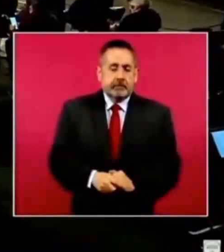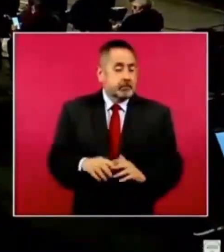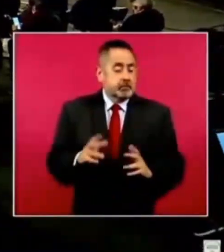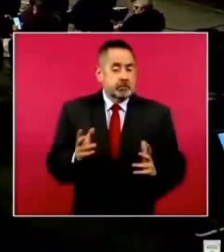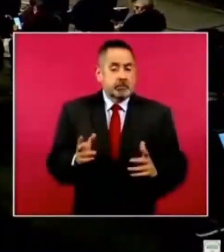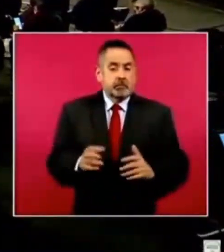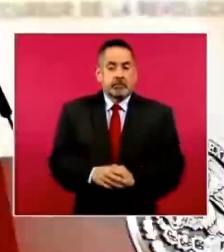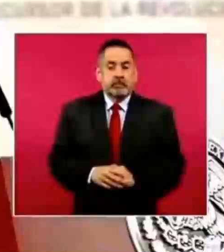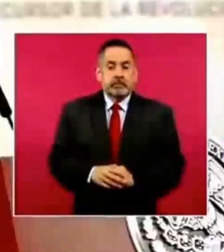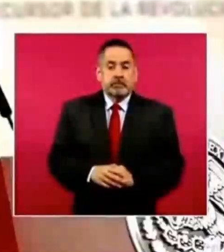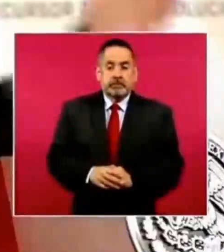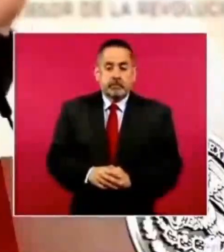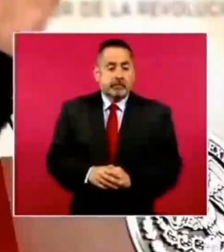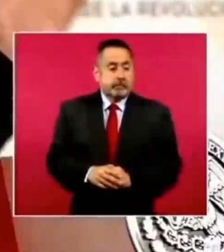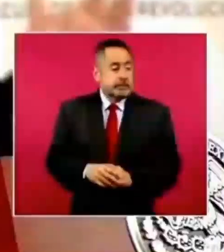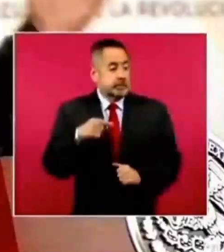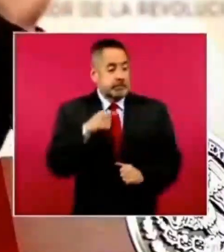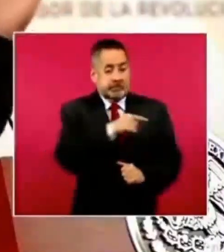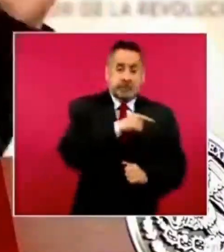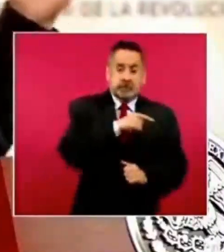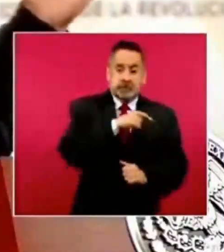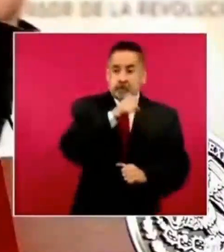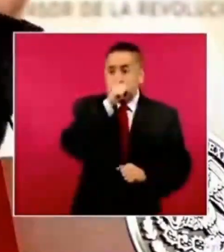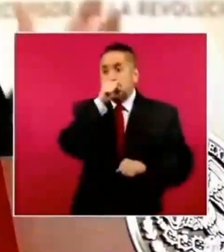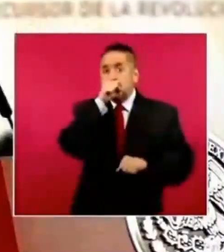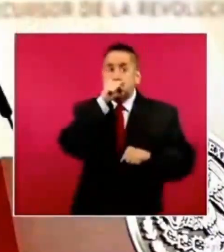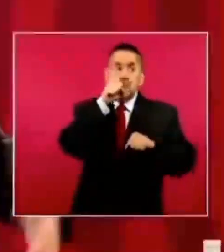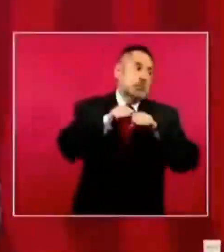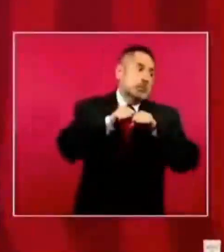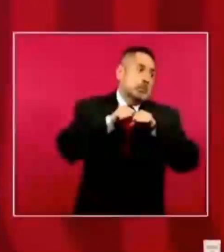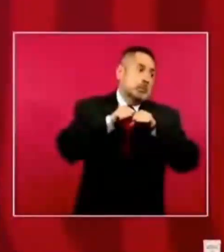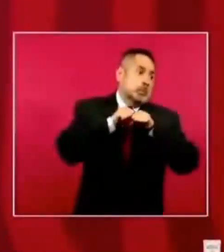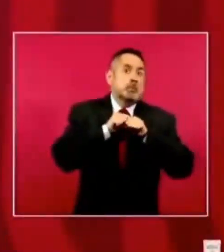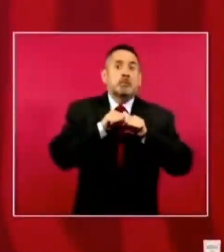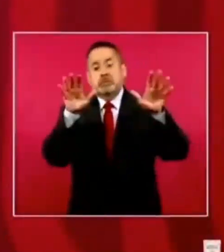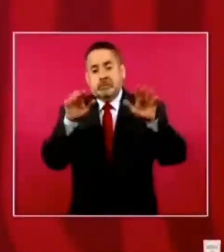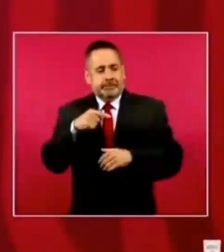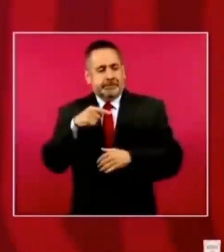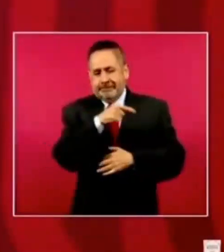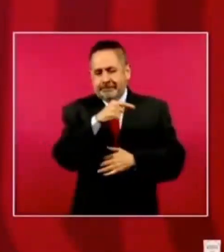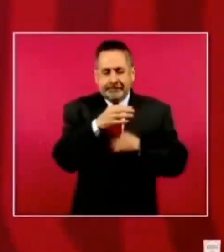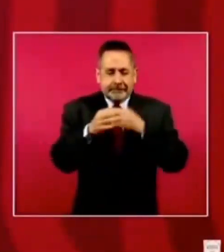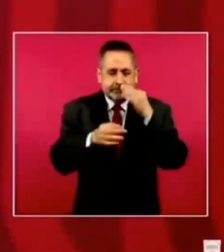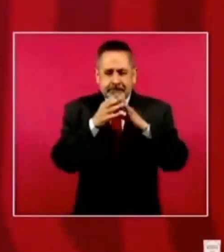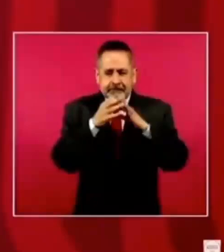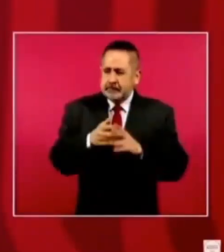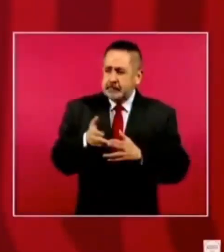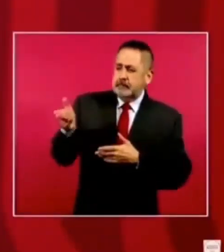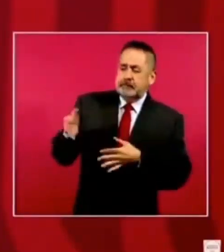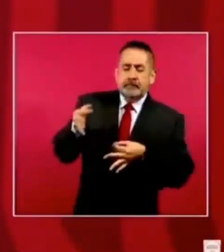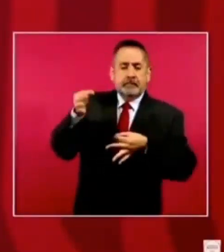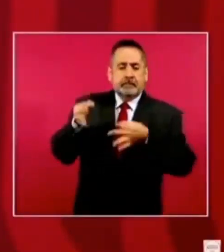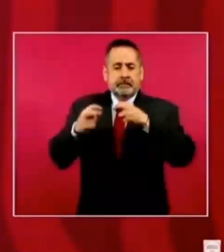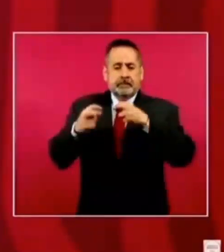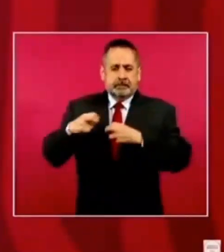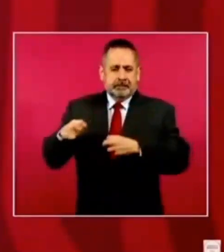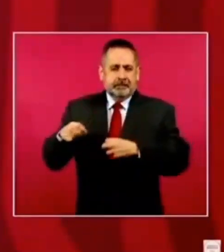Entonces, da la noticia, la gran noticia, ¿no?, de que la ministra